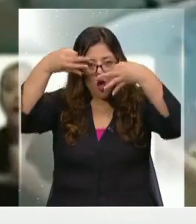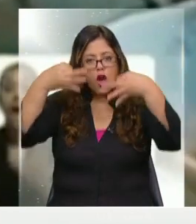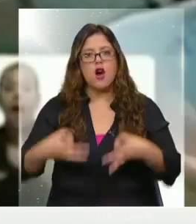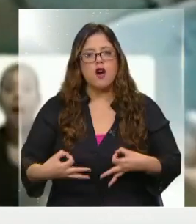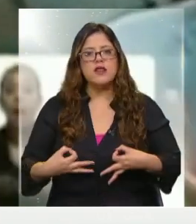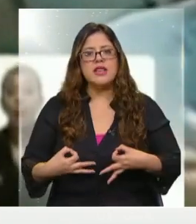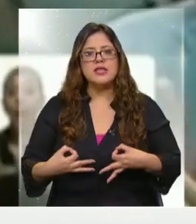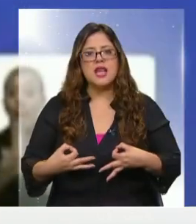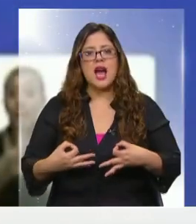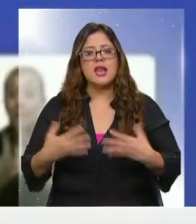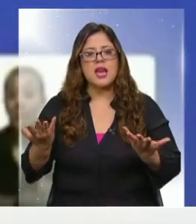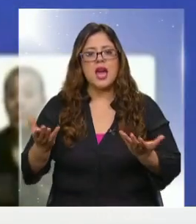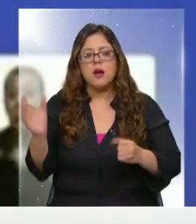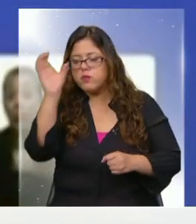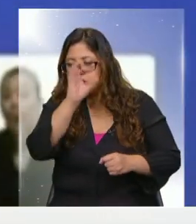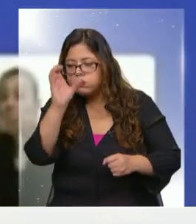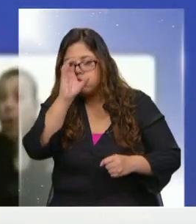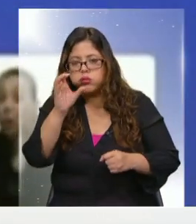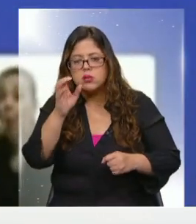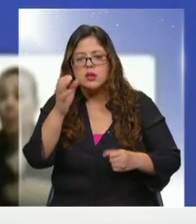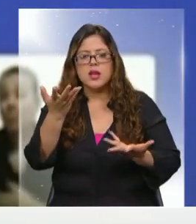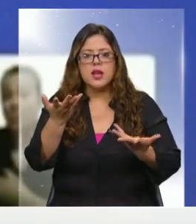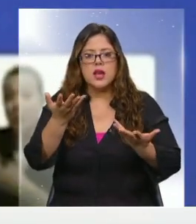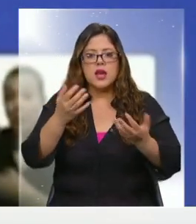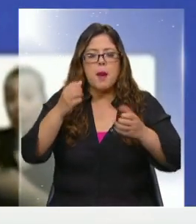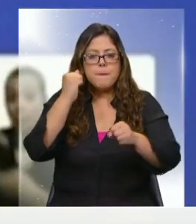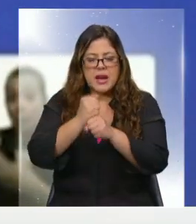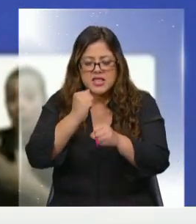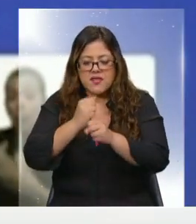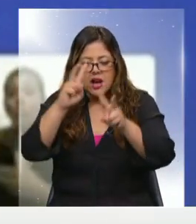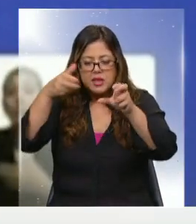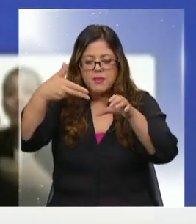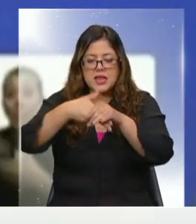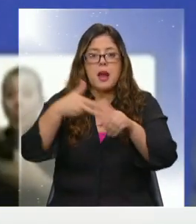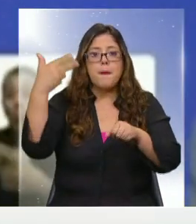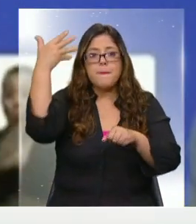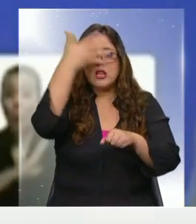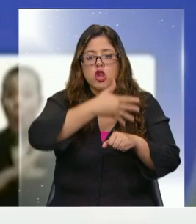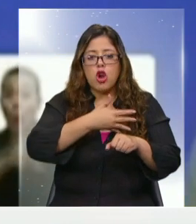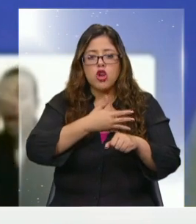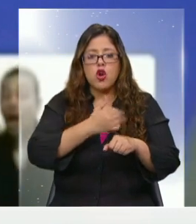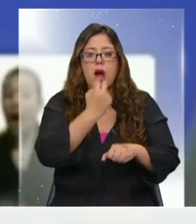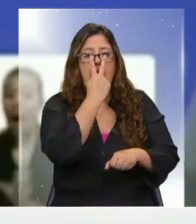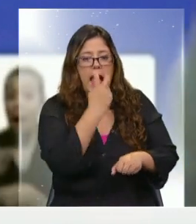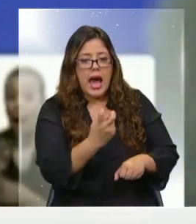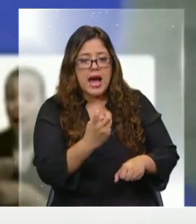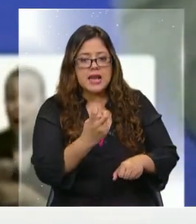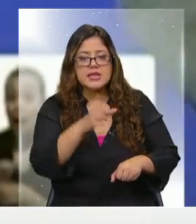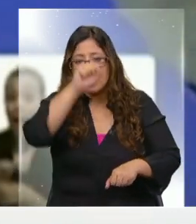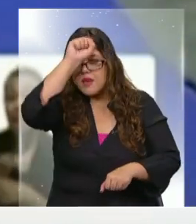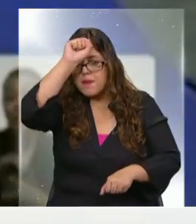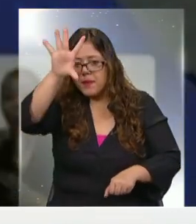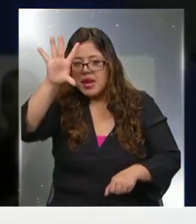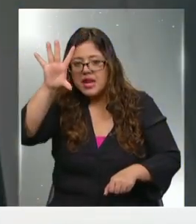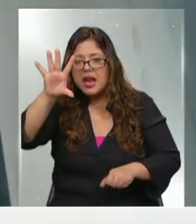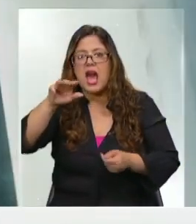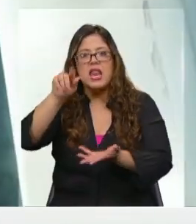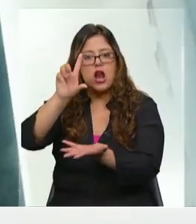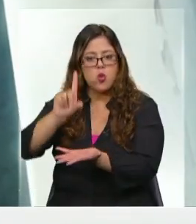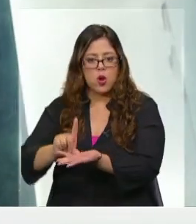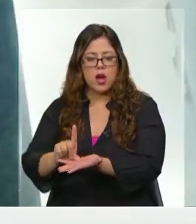operativas para la exploración y explotación de petróleo, gas y minas en todo el